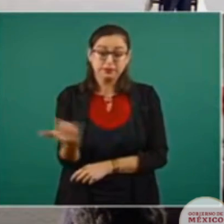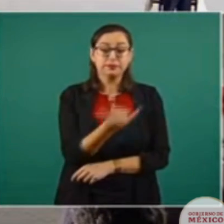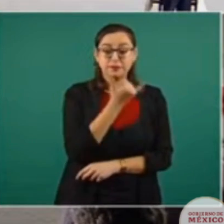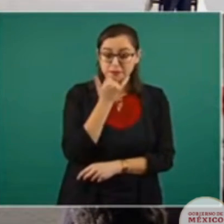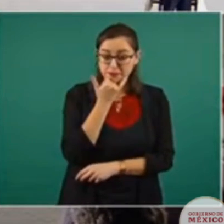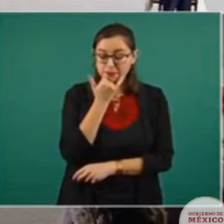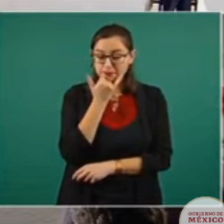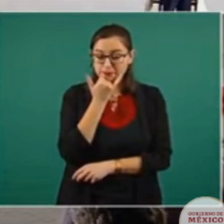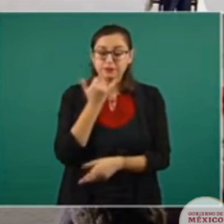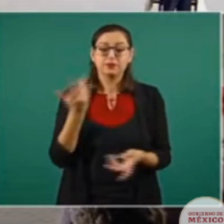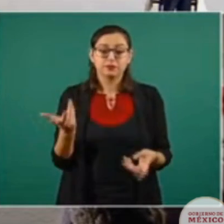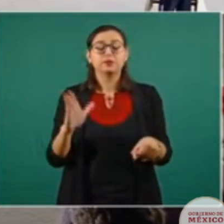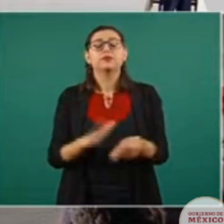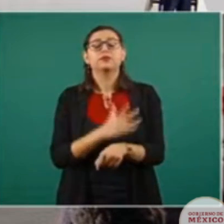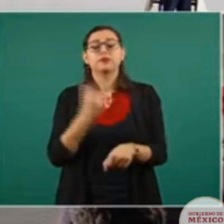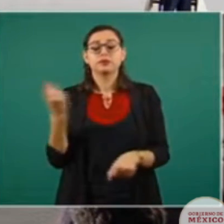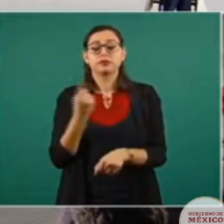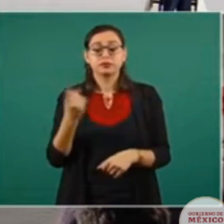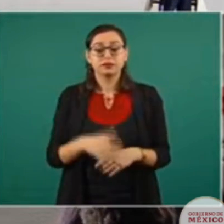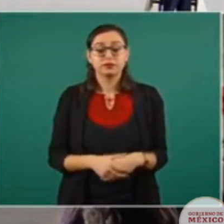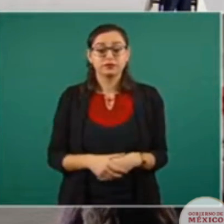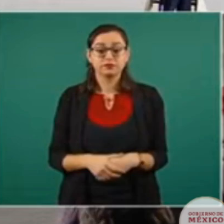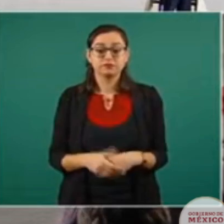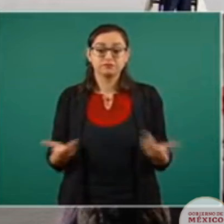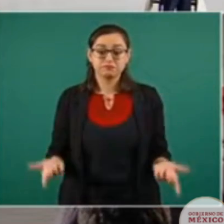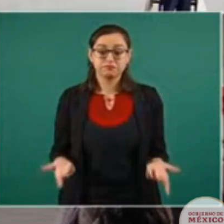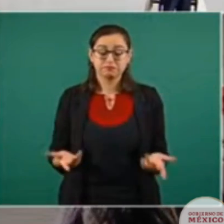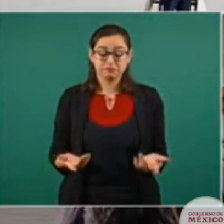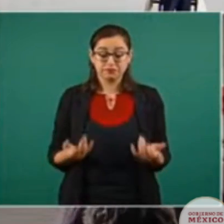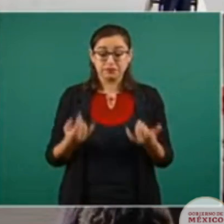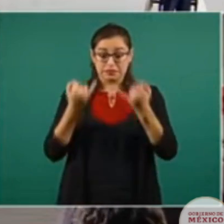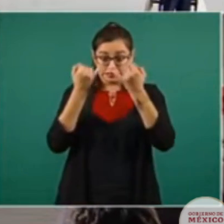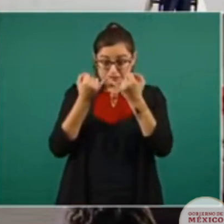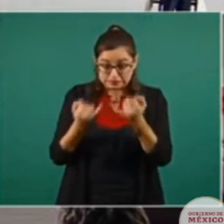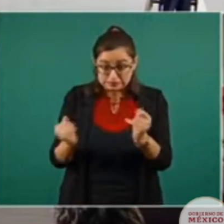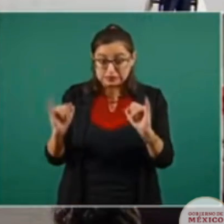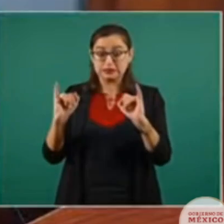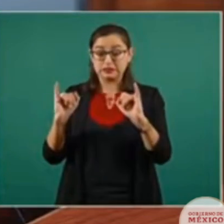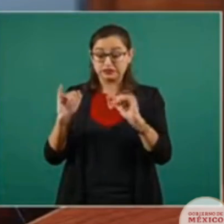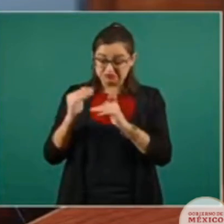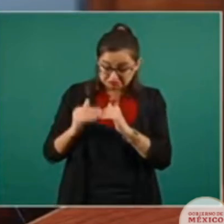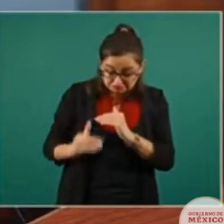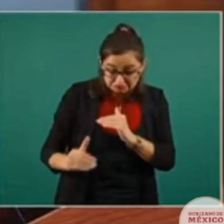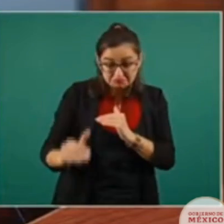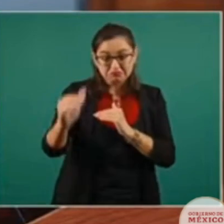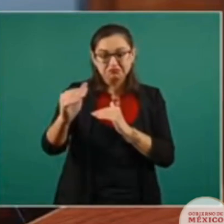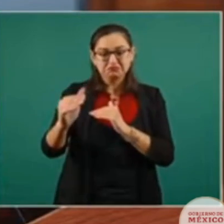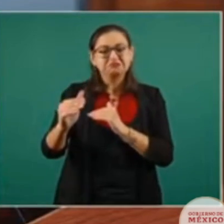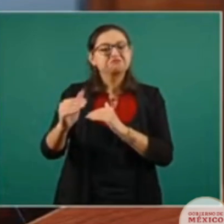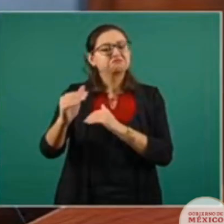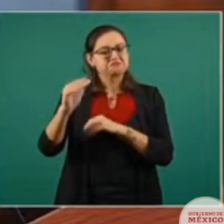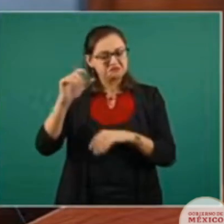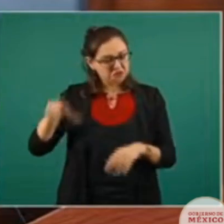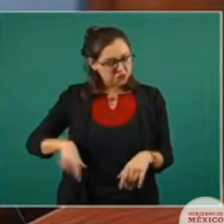Por haber porfiado, una vez consumada la independencia, en la agresión, la discriminación y